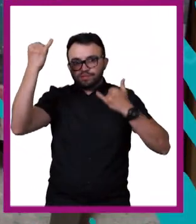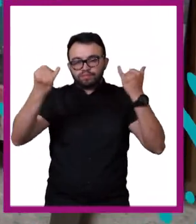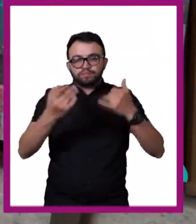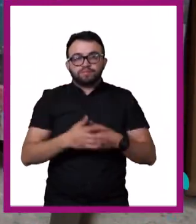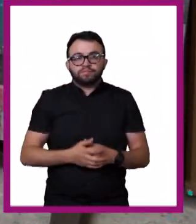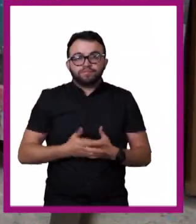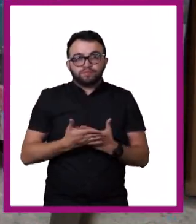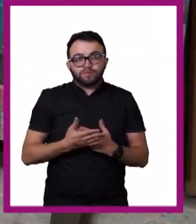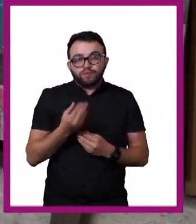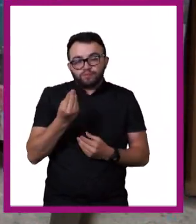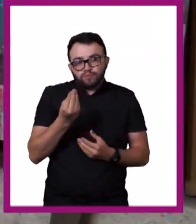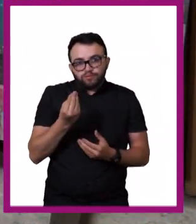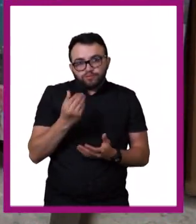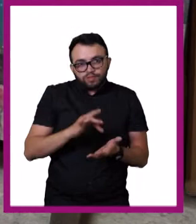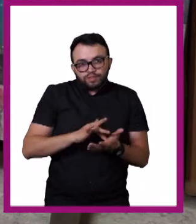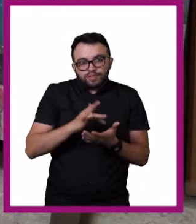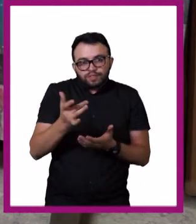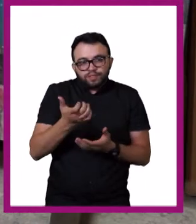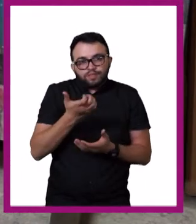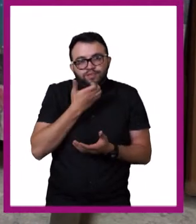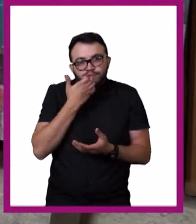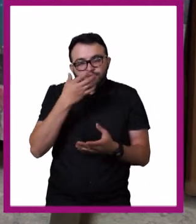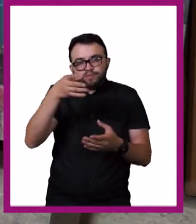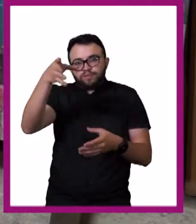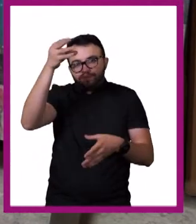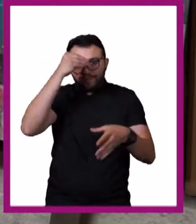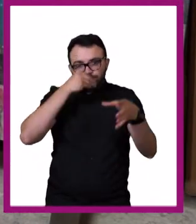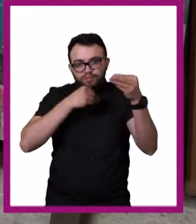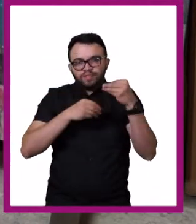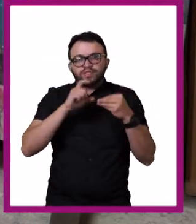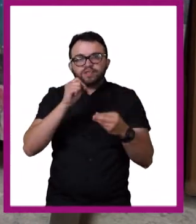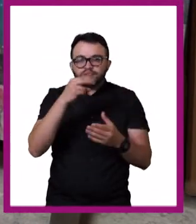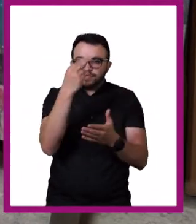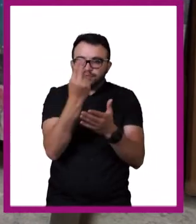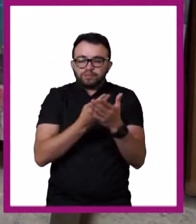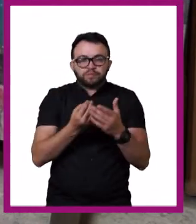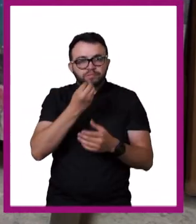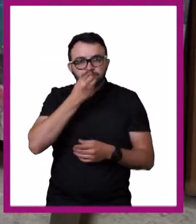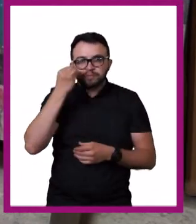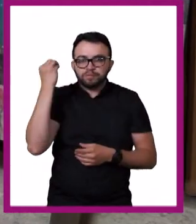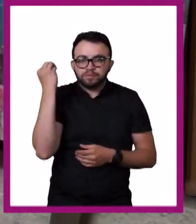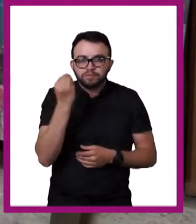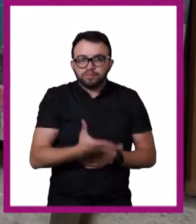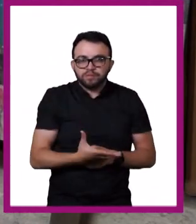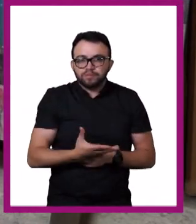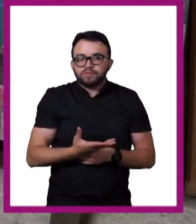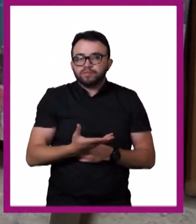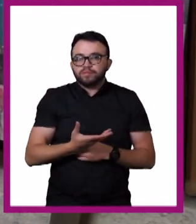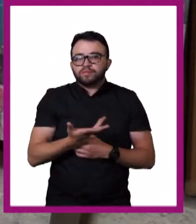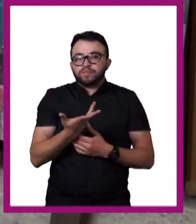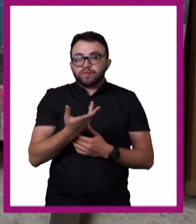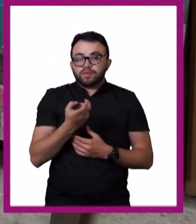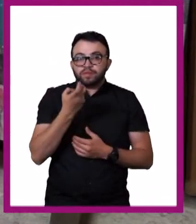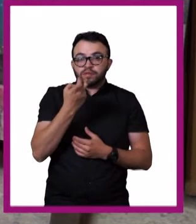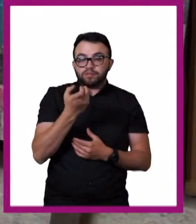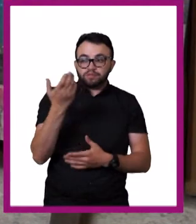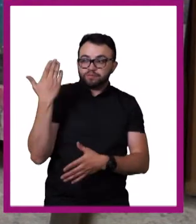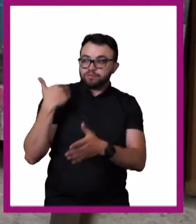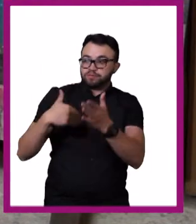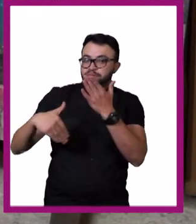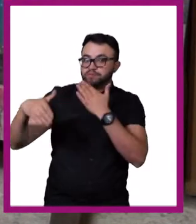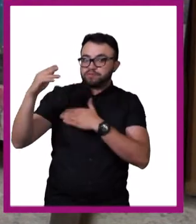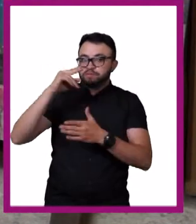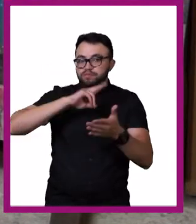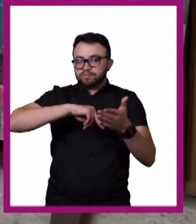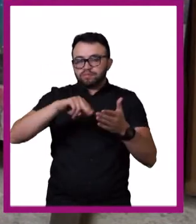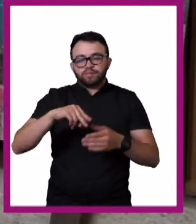Pues muchas gracias por tu clase, Germán, y por enseñarnos lo maravilloso que es el dibujo y la dedicación que se requiere para aprender esta técnica que es tan ancestral. Sí,